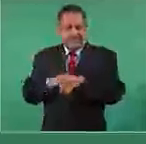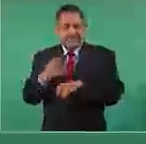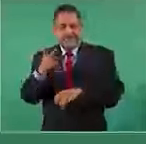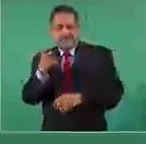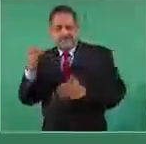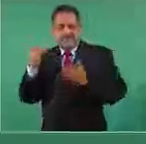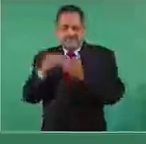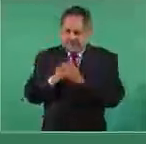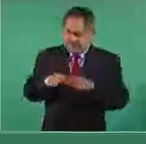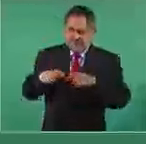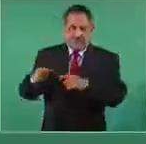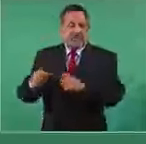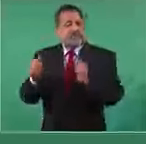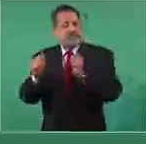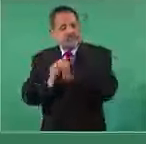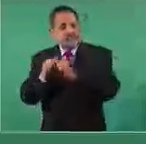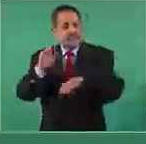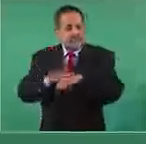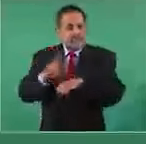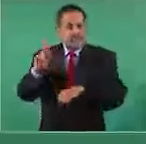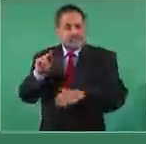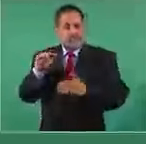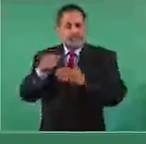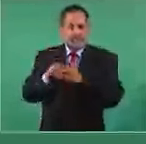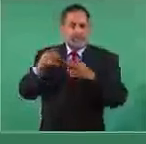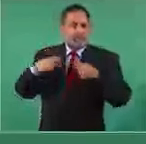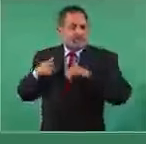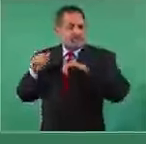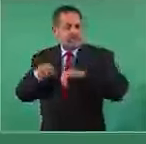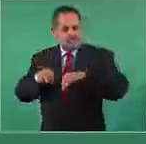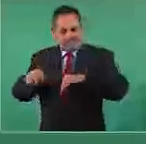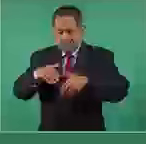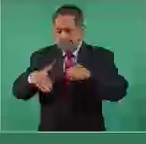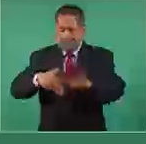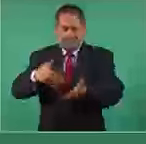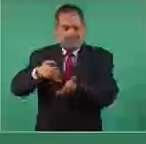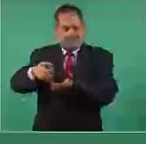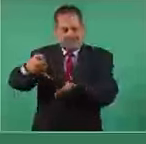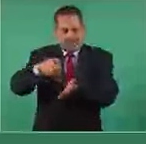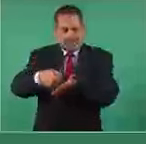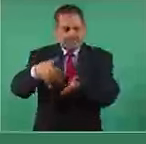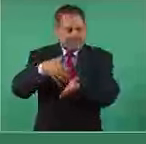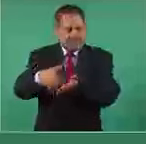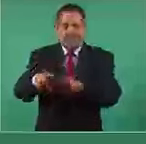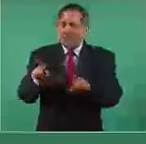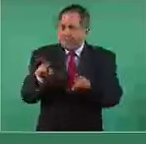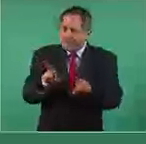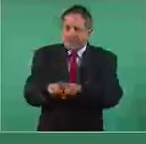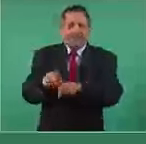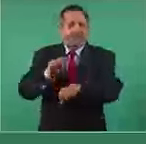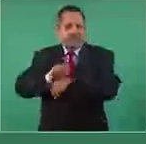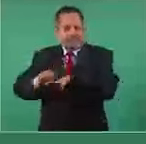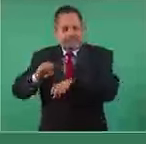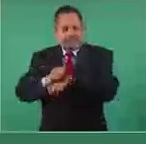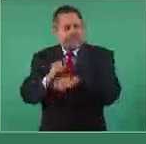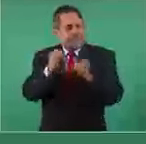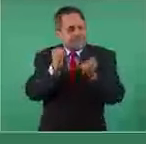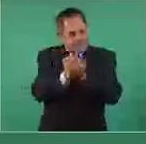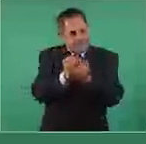con otros 80,000 sembradores. Y lo mismo Salvador.